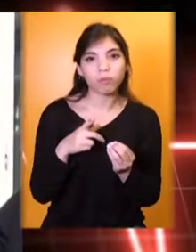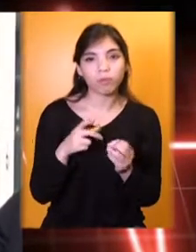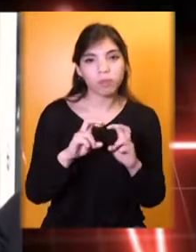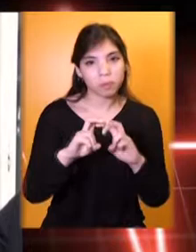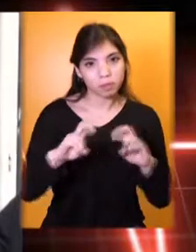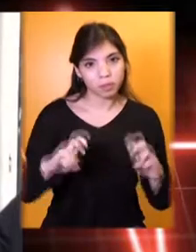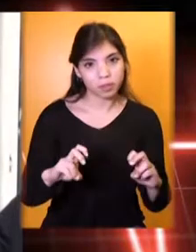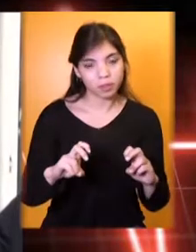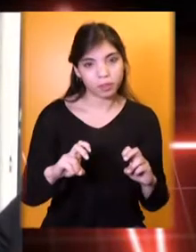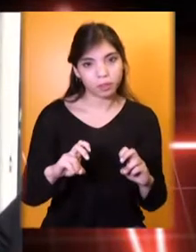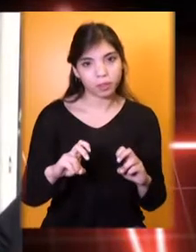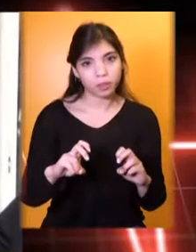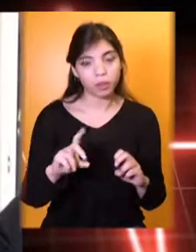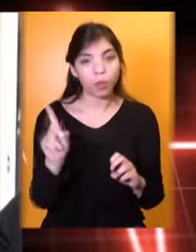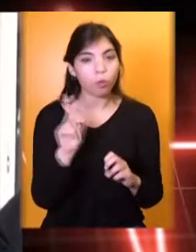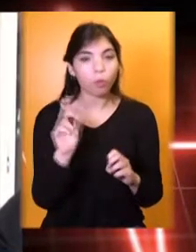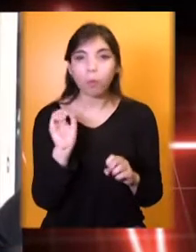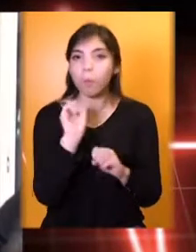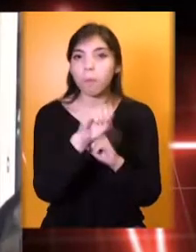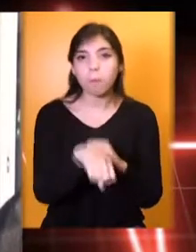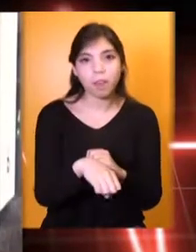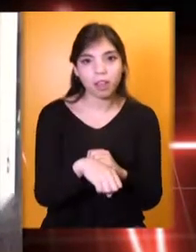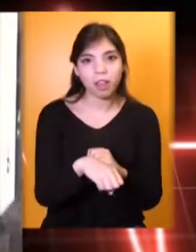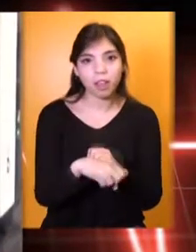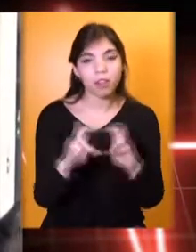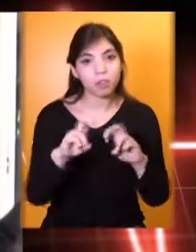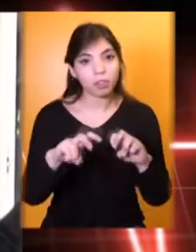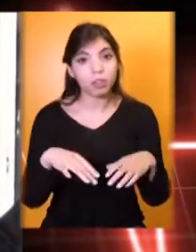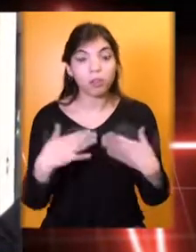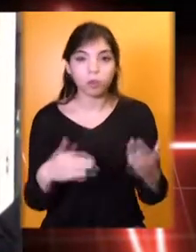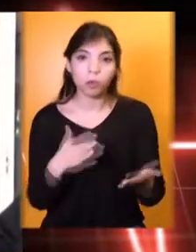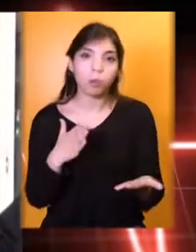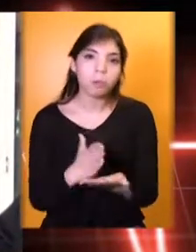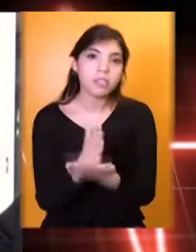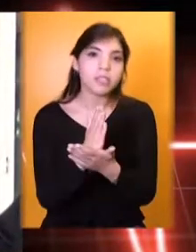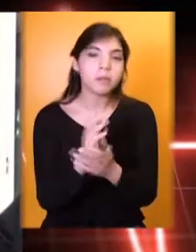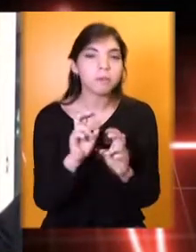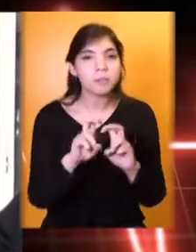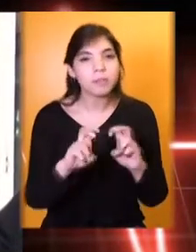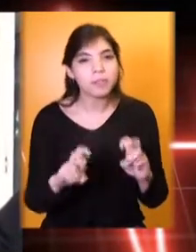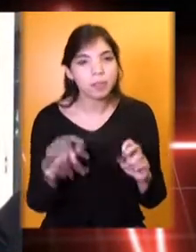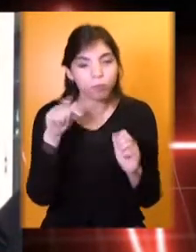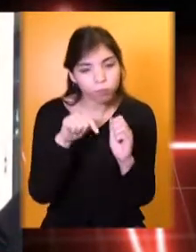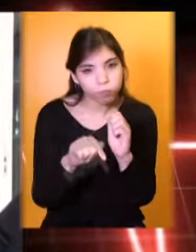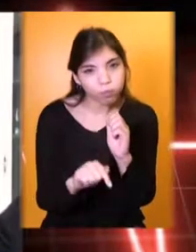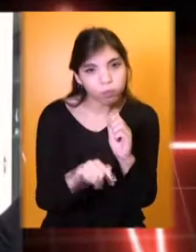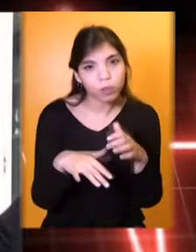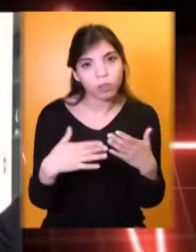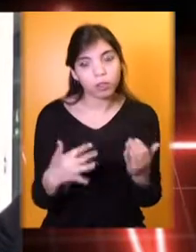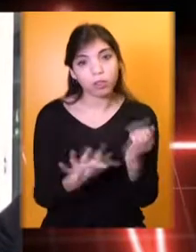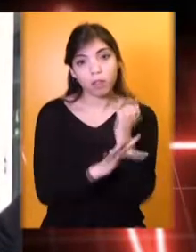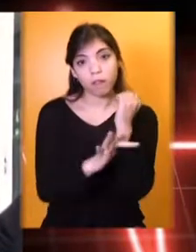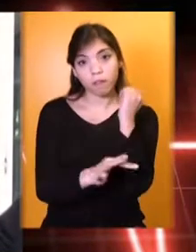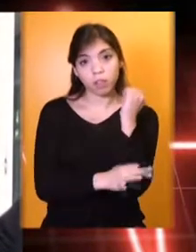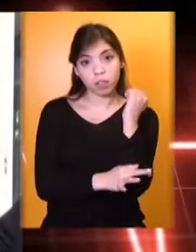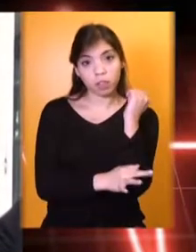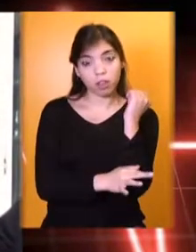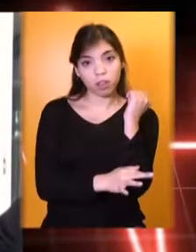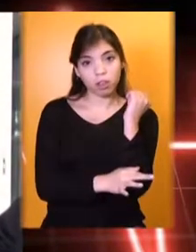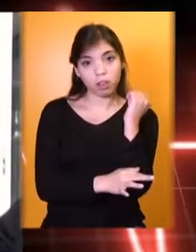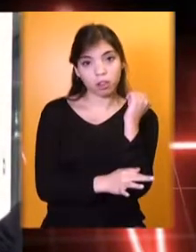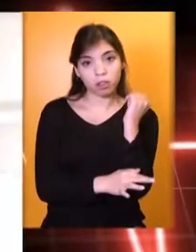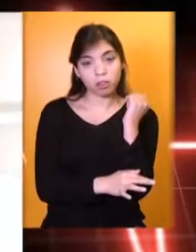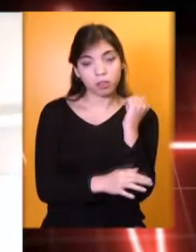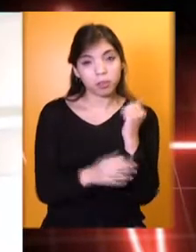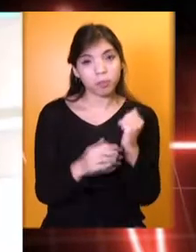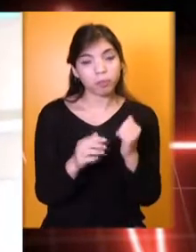nosotros exigimos y por eso que iniciamos un sumario administrativo a su respecto. Tanto es así que el mismo fiscal decidió, durante la tramitación del sumario, renunciar al